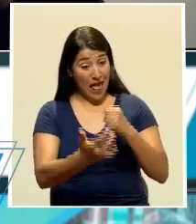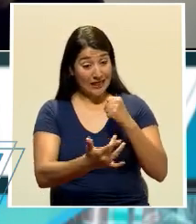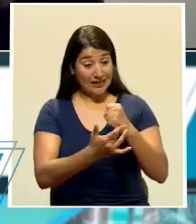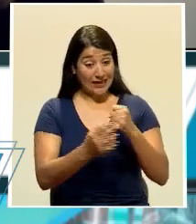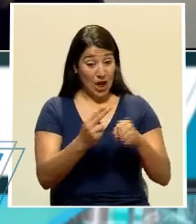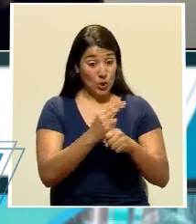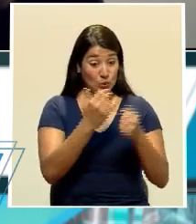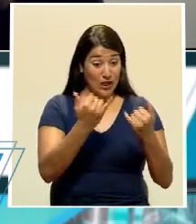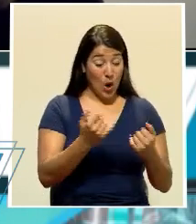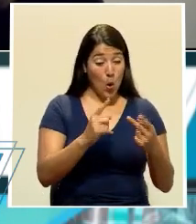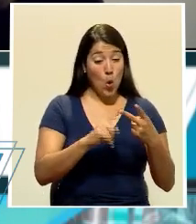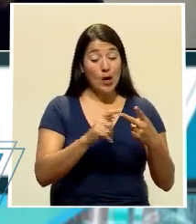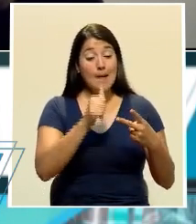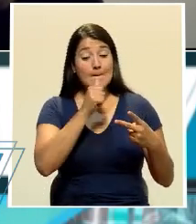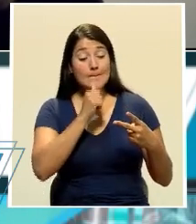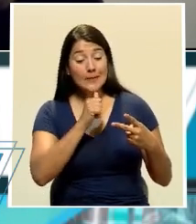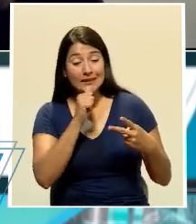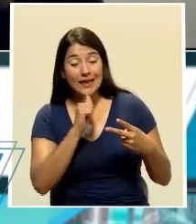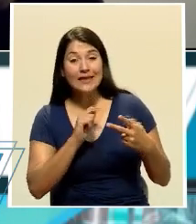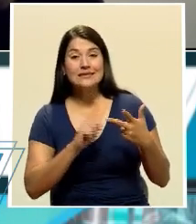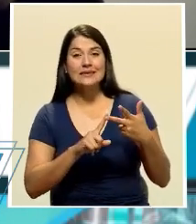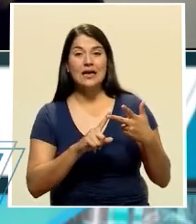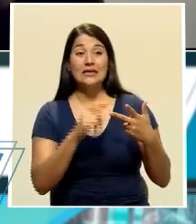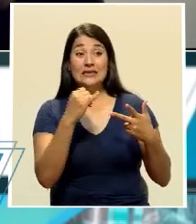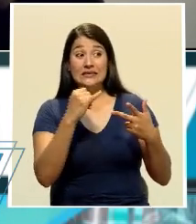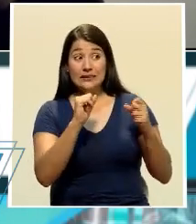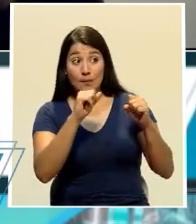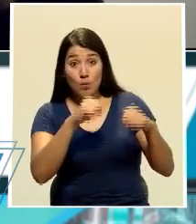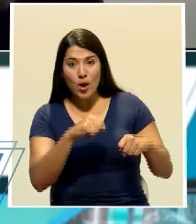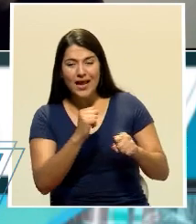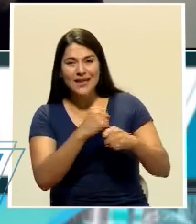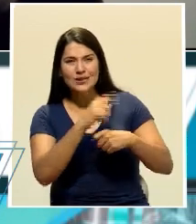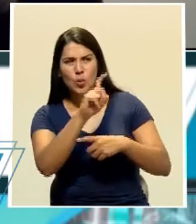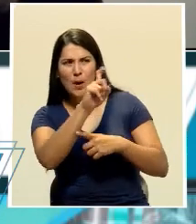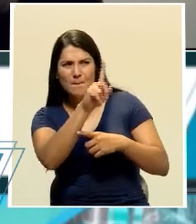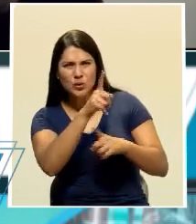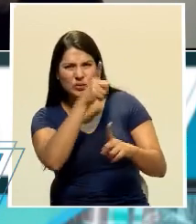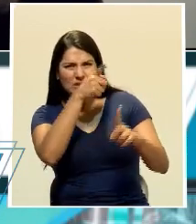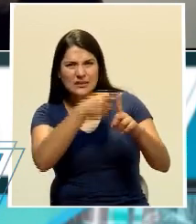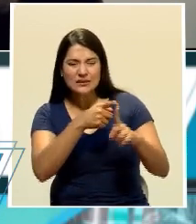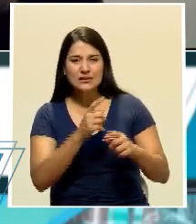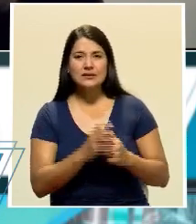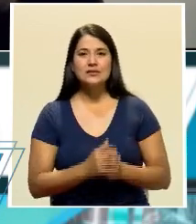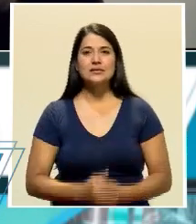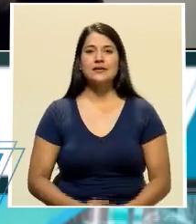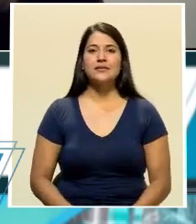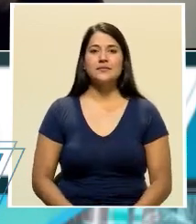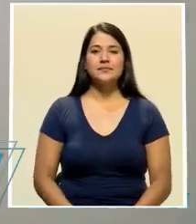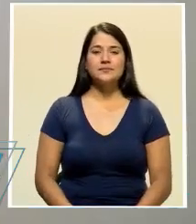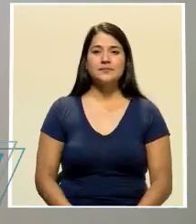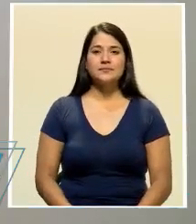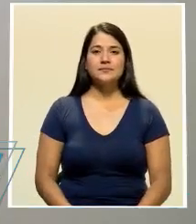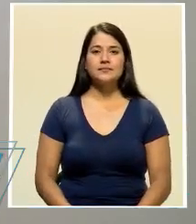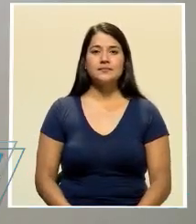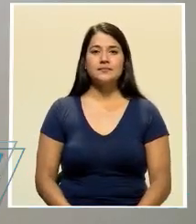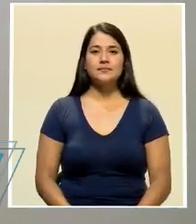la pertinencia, poder hacer una pregunta en concreto?